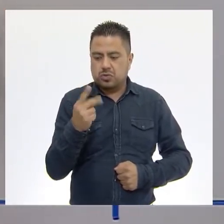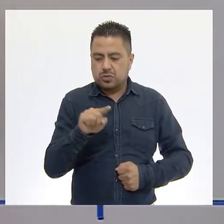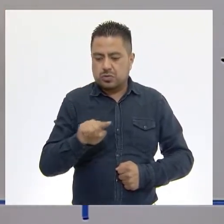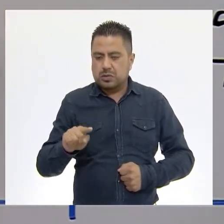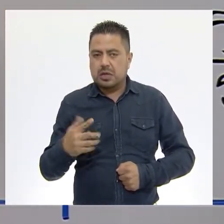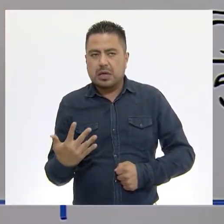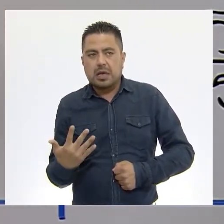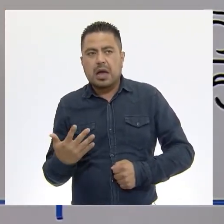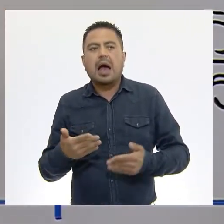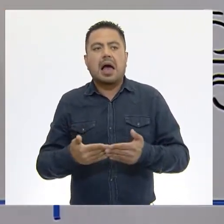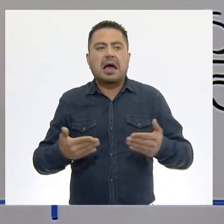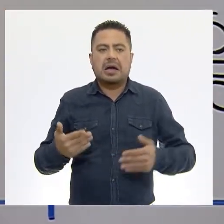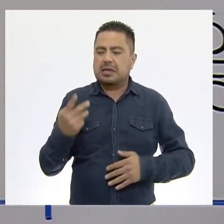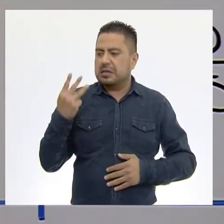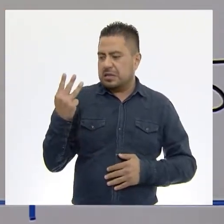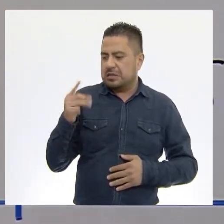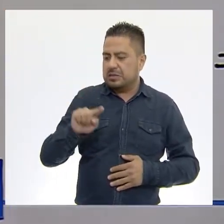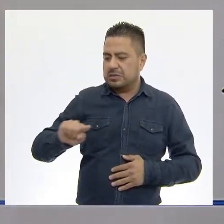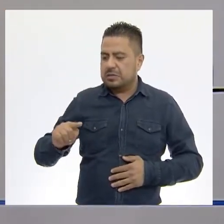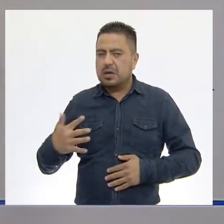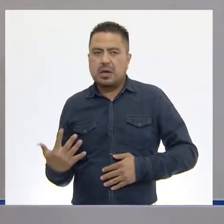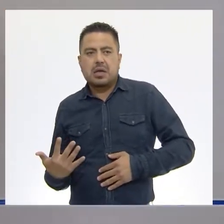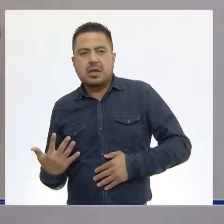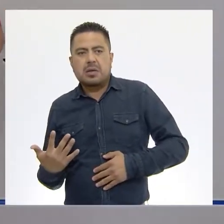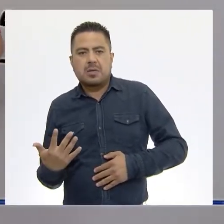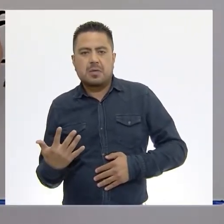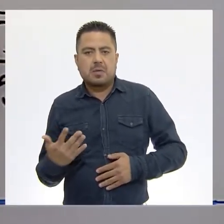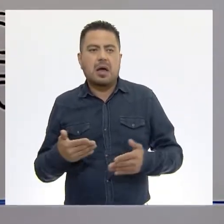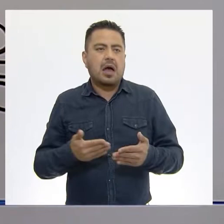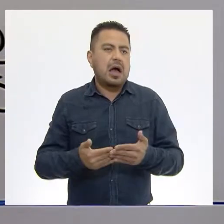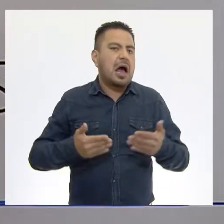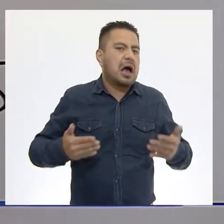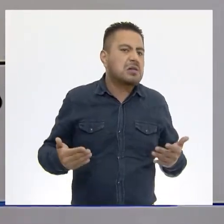2/5, ahora sí quedó exactito, 3/5,